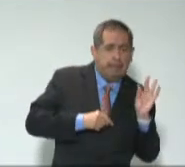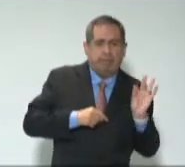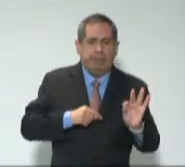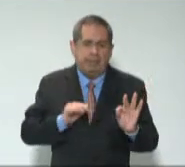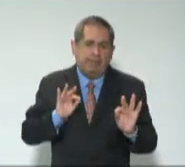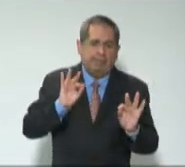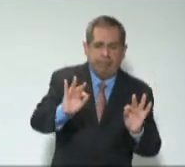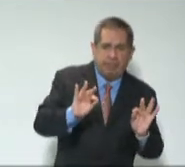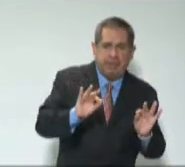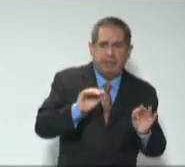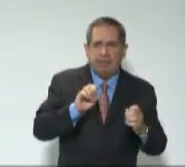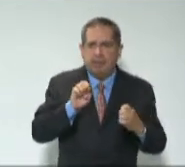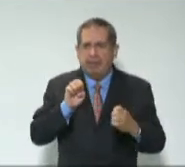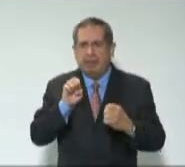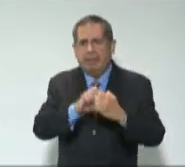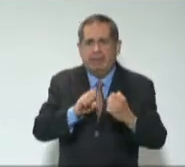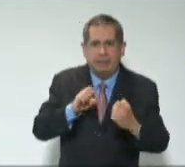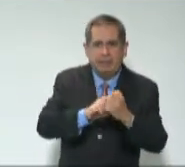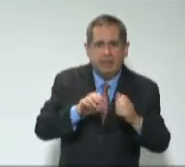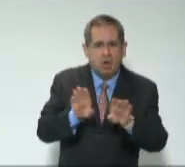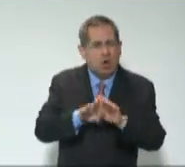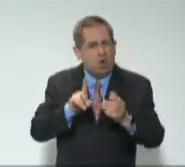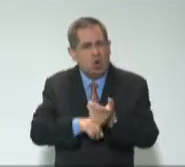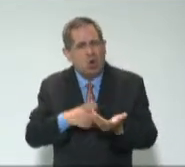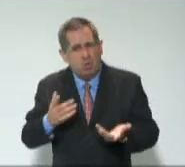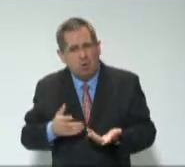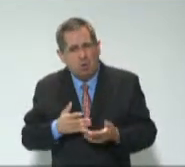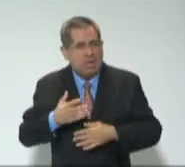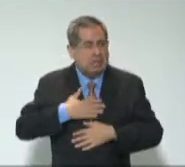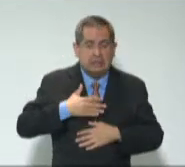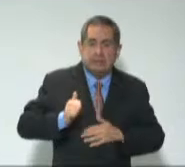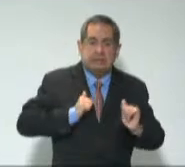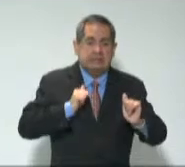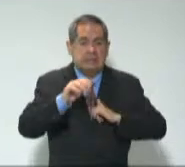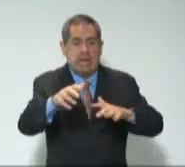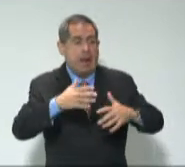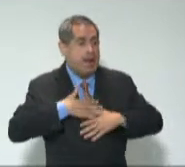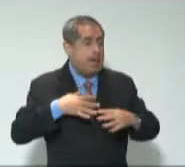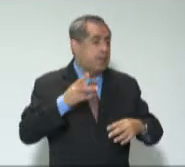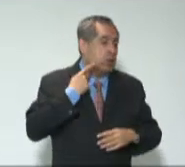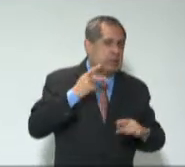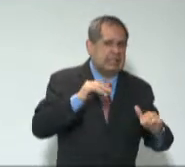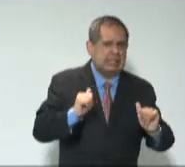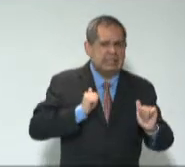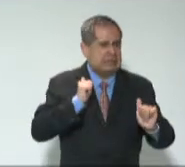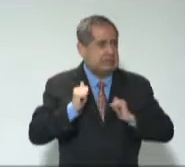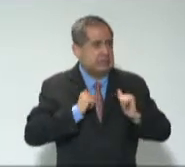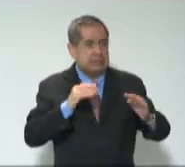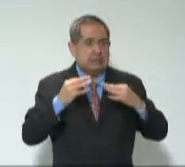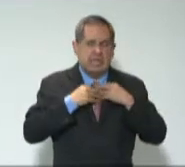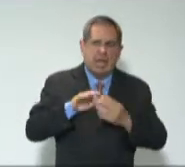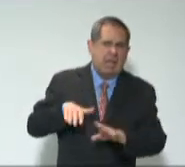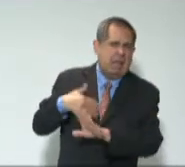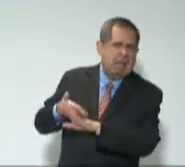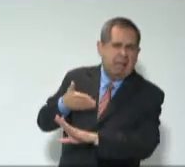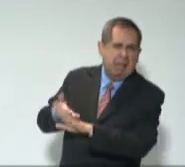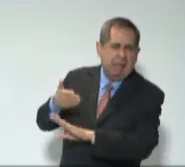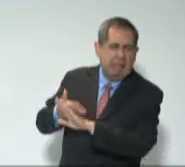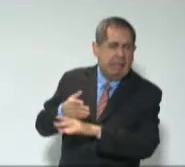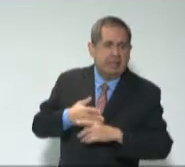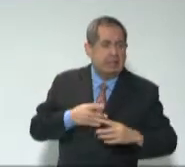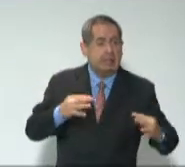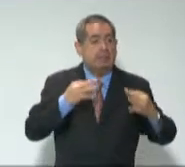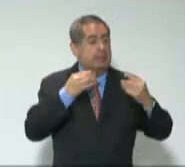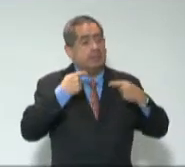oportunidades para avanzar una agenda económica una agenda de posicionamiento político una agenda de golpeteo